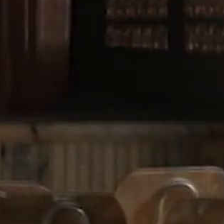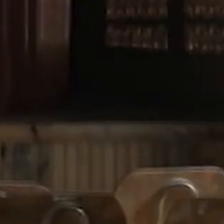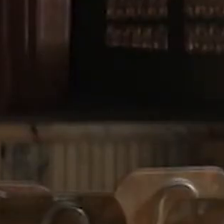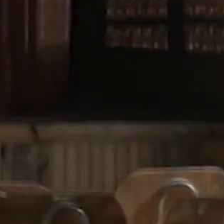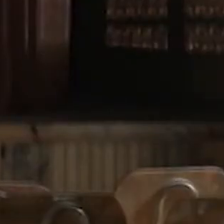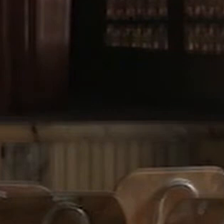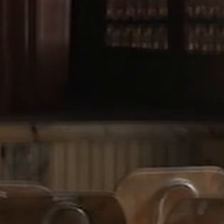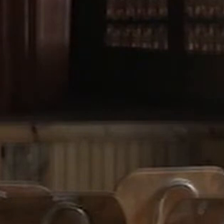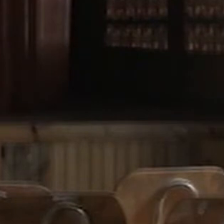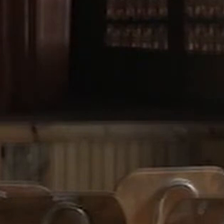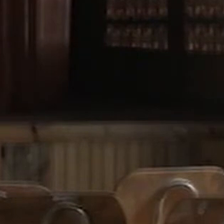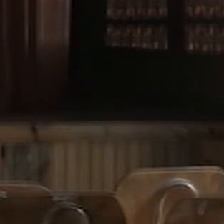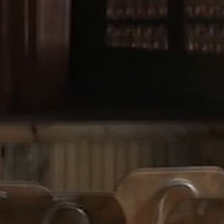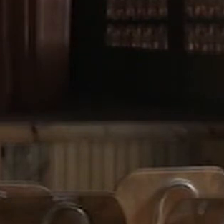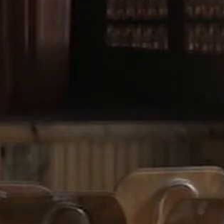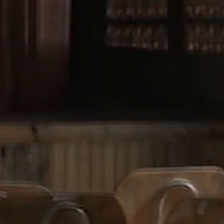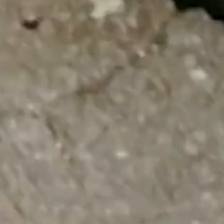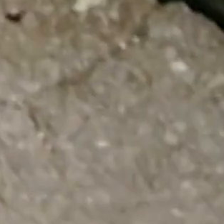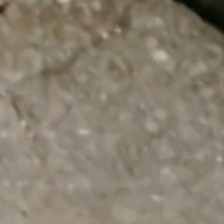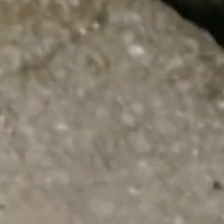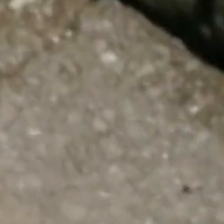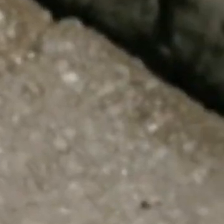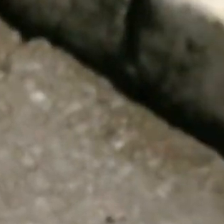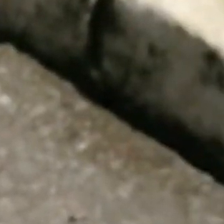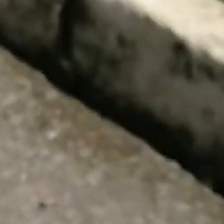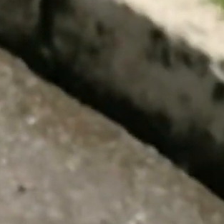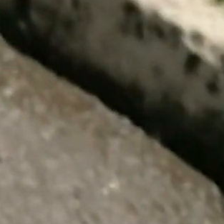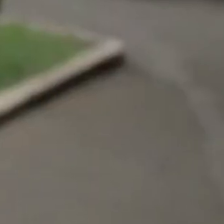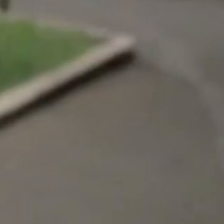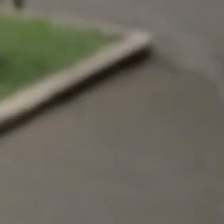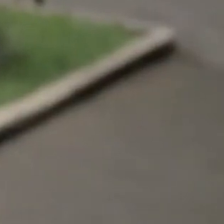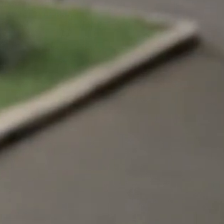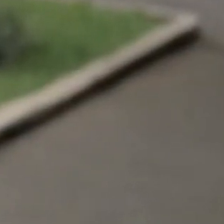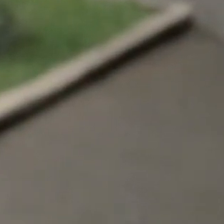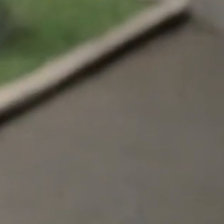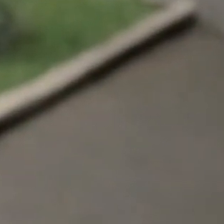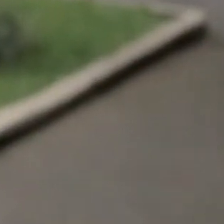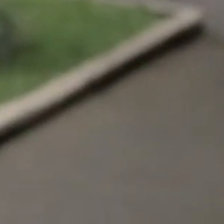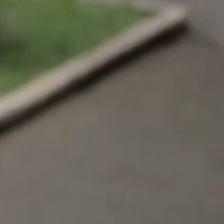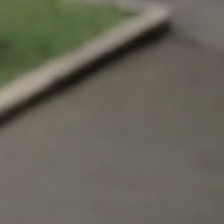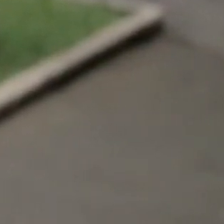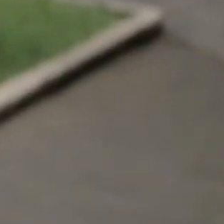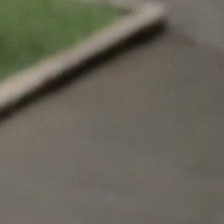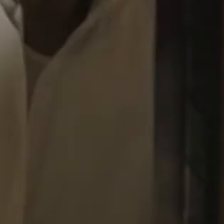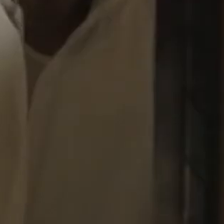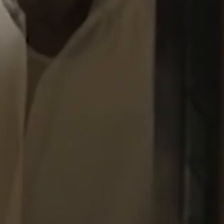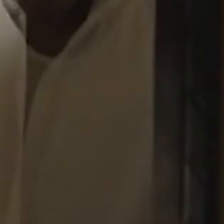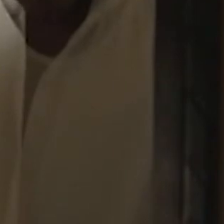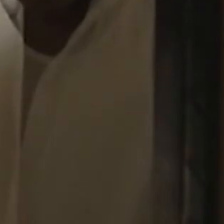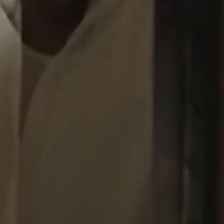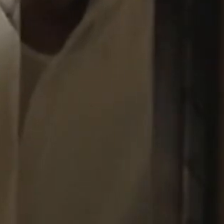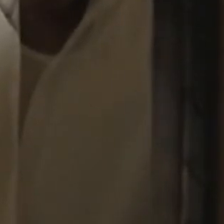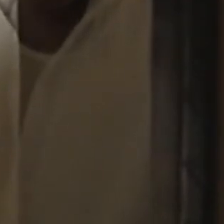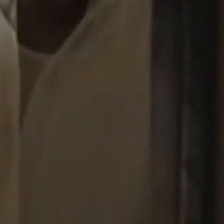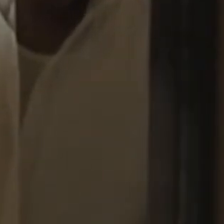Es 1948, en Puerto Limón, Costa Rica, 4 días antes de Navidad.